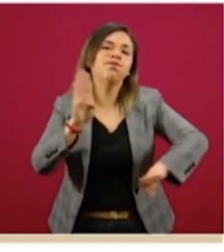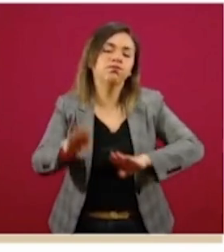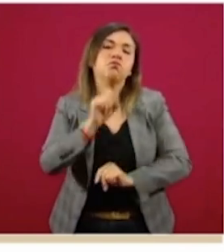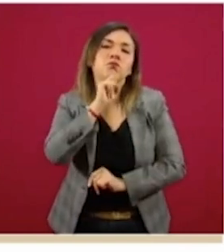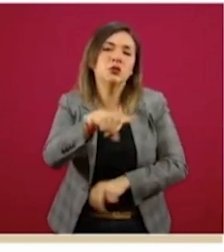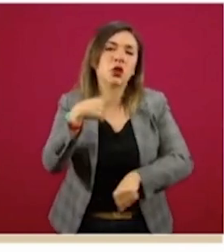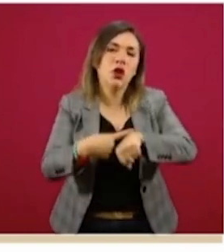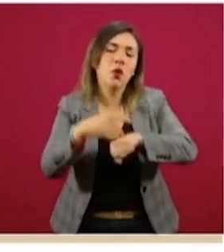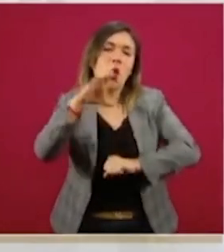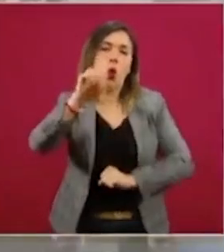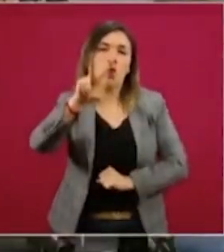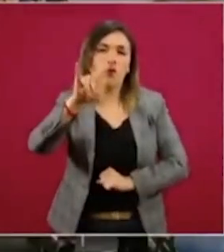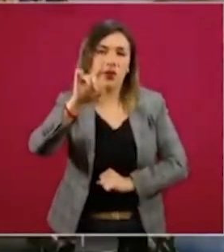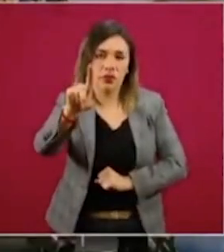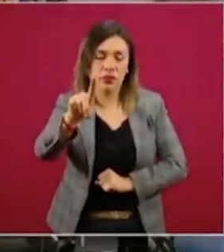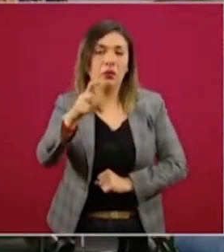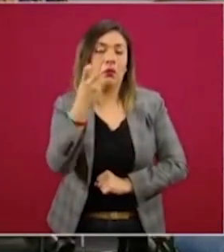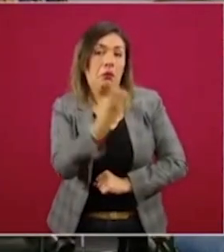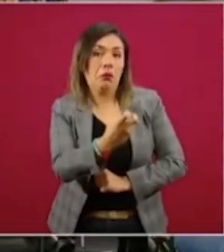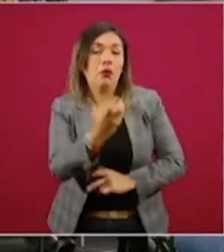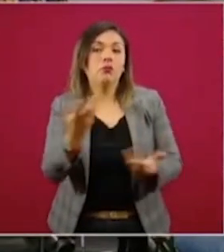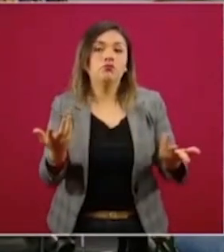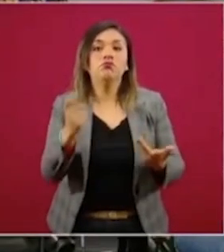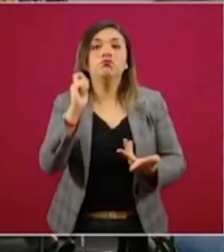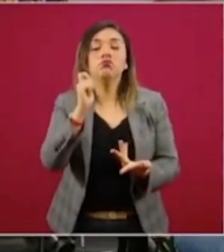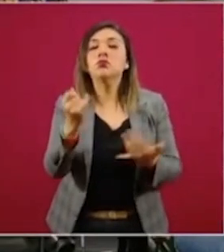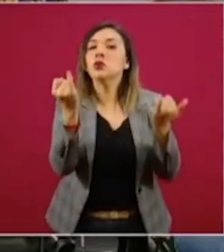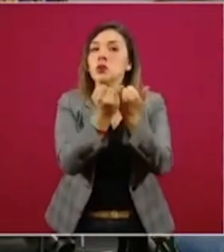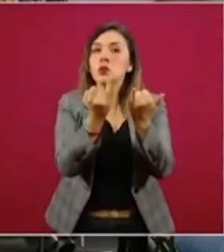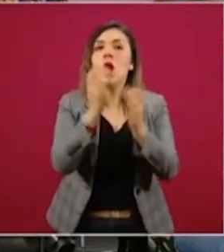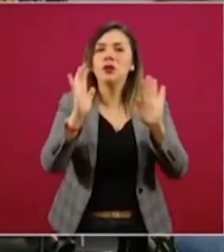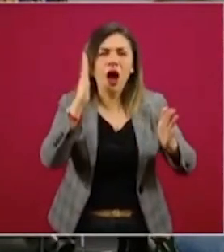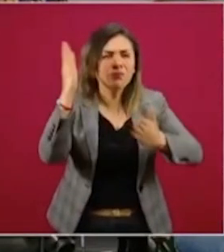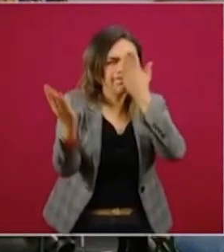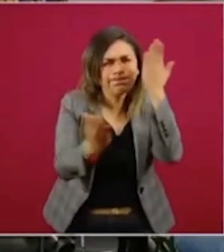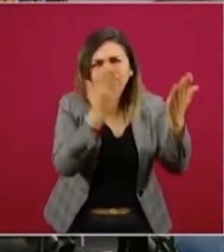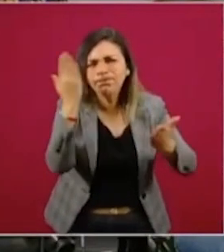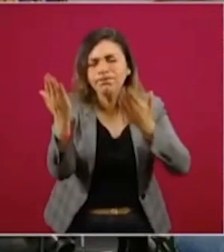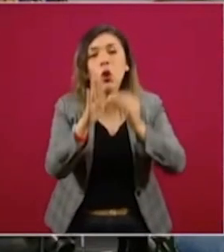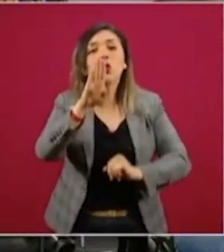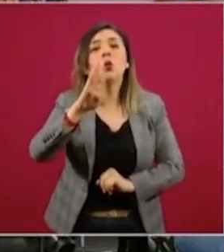por COVID. Esto quiere decir que también se han estudiado